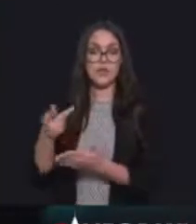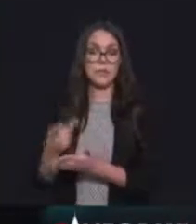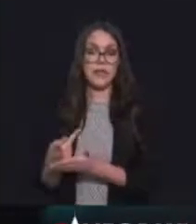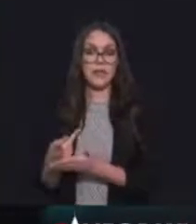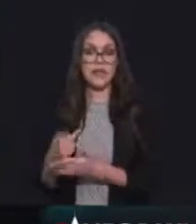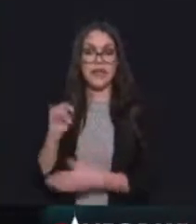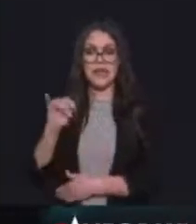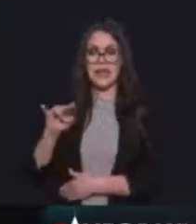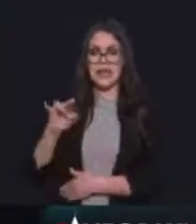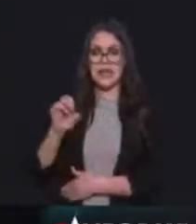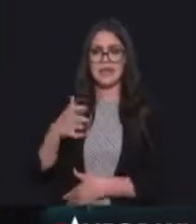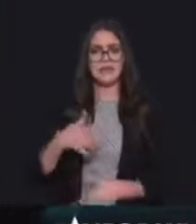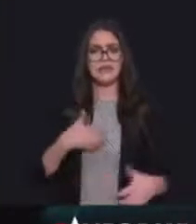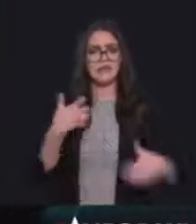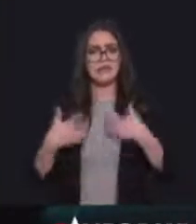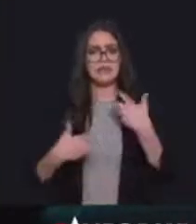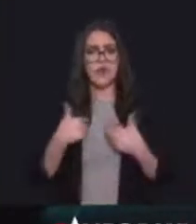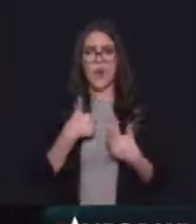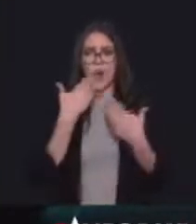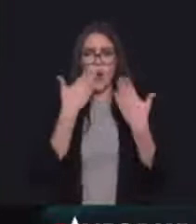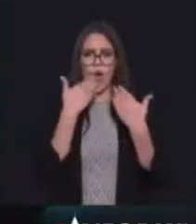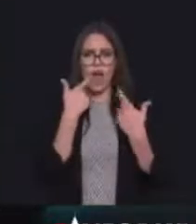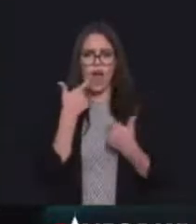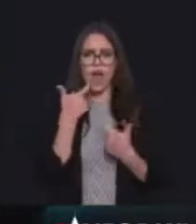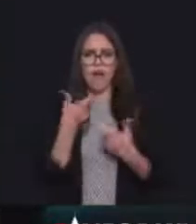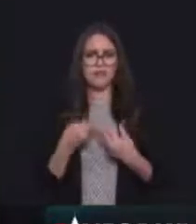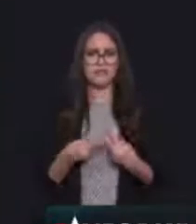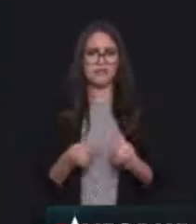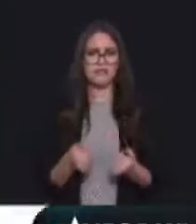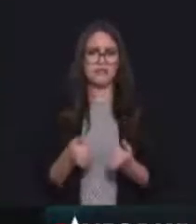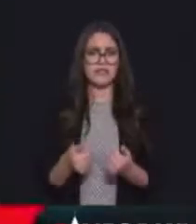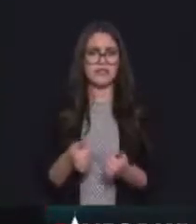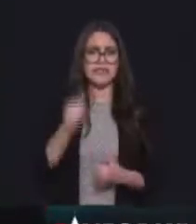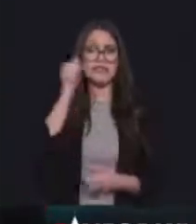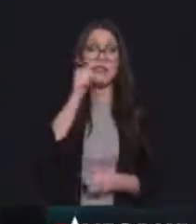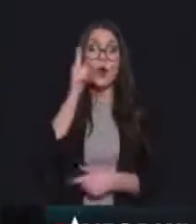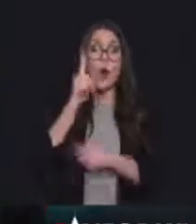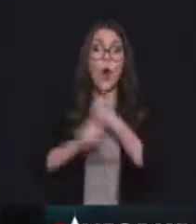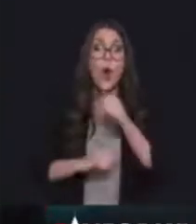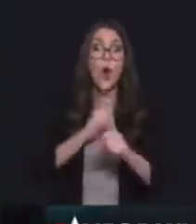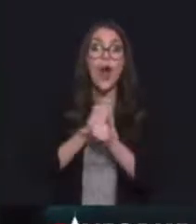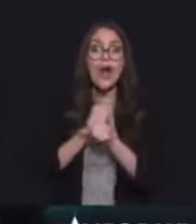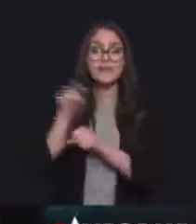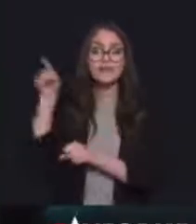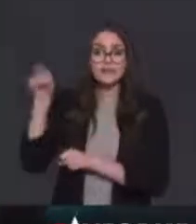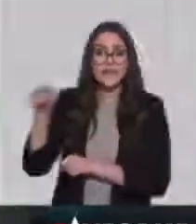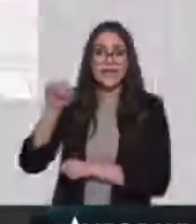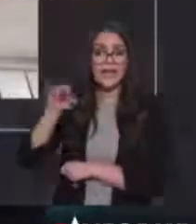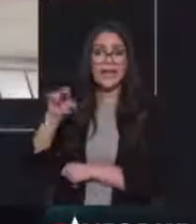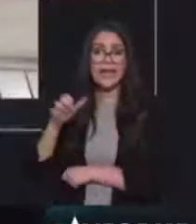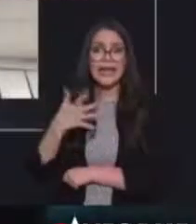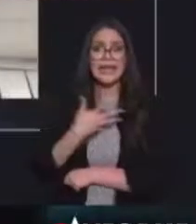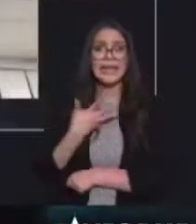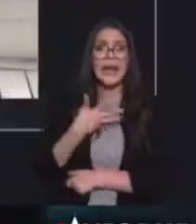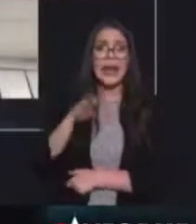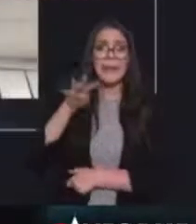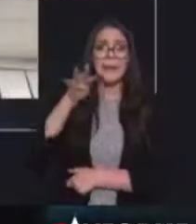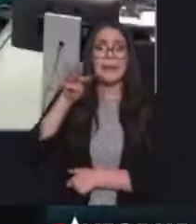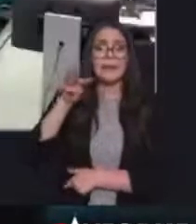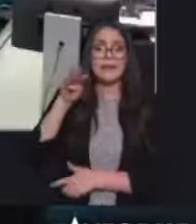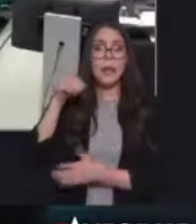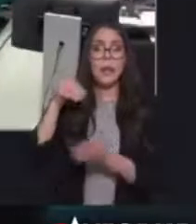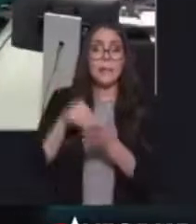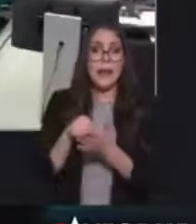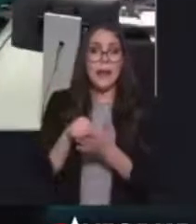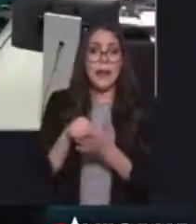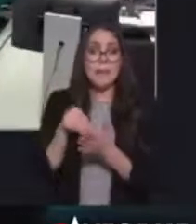quejaba de que no tenía dinero, cuando su presupuesto anual es de 19,000 millones de pesos. O sea, es